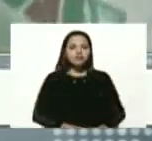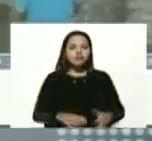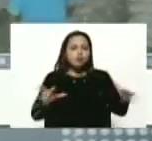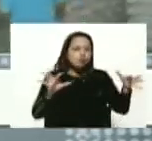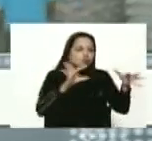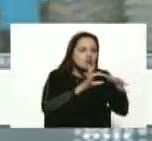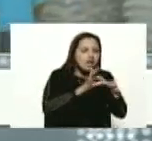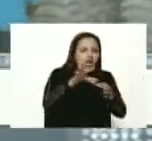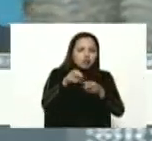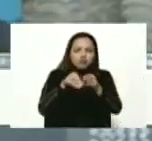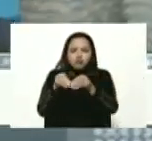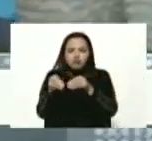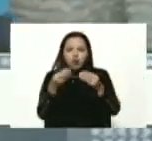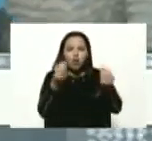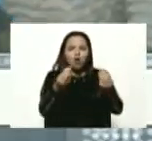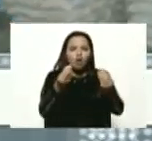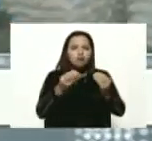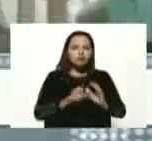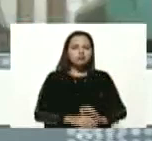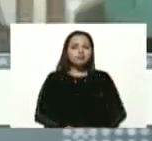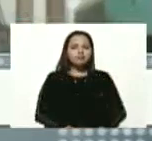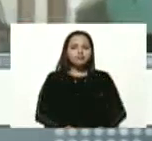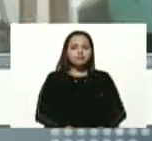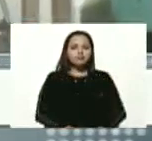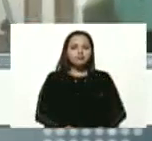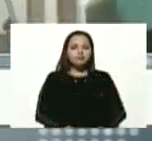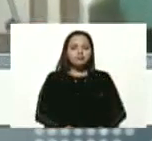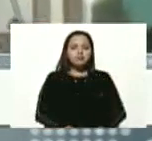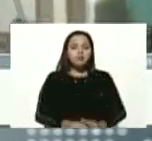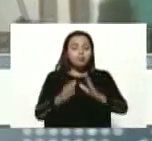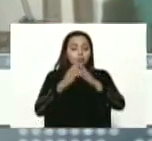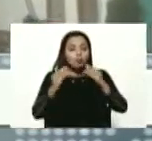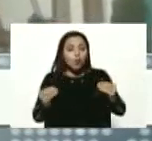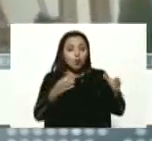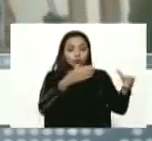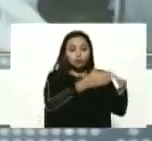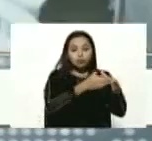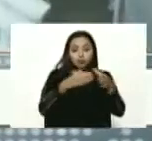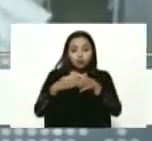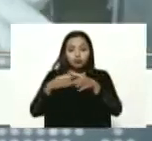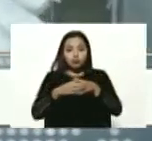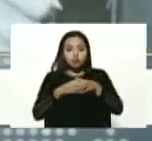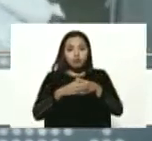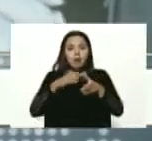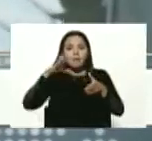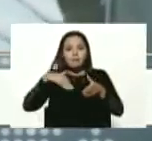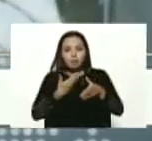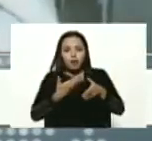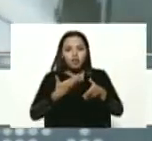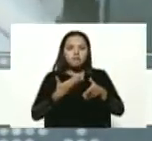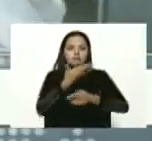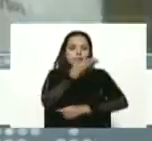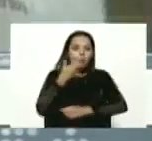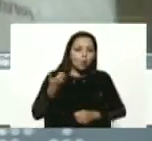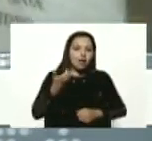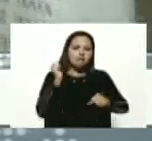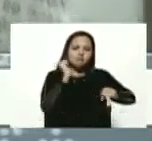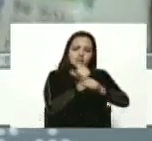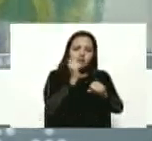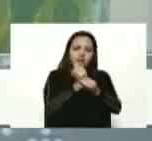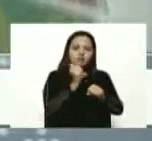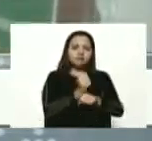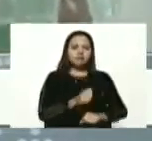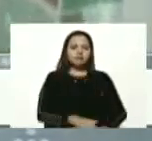uniendo pequeñas soluciones a soluciones parciales para que todos los sectores tomaran su